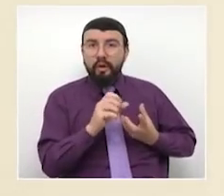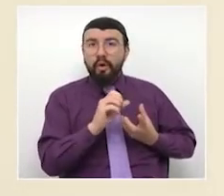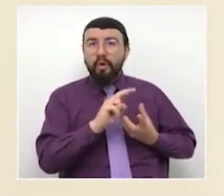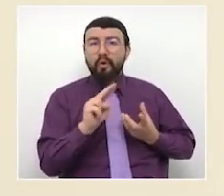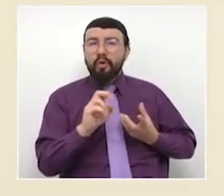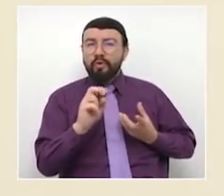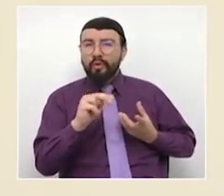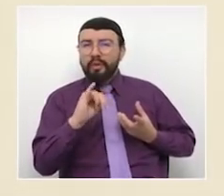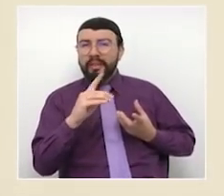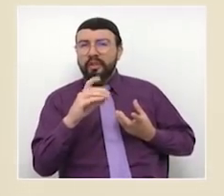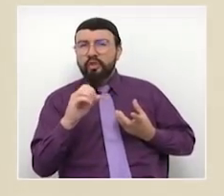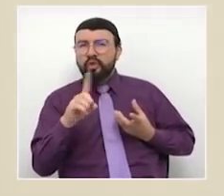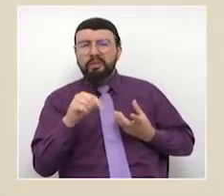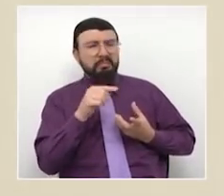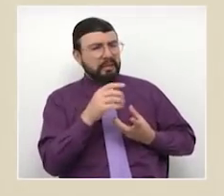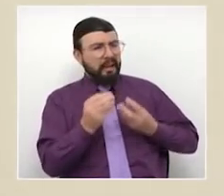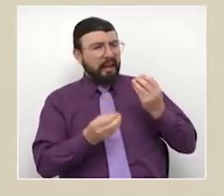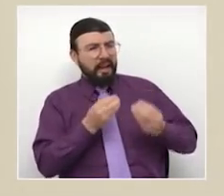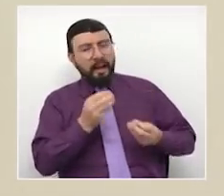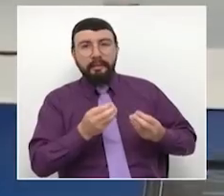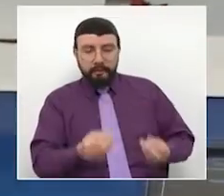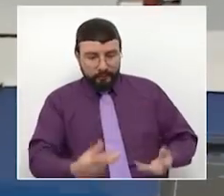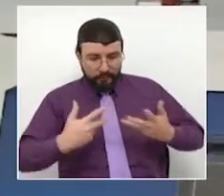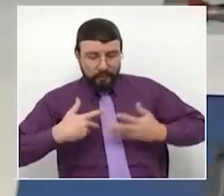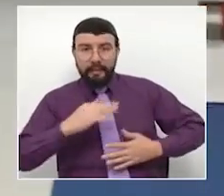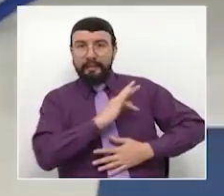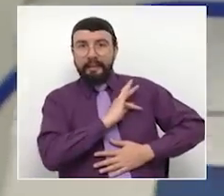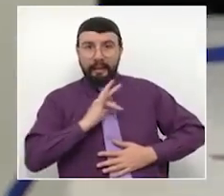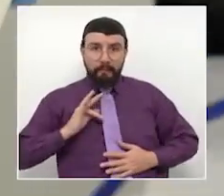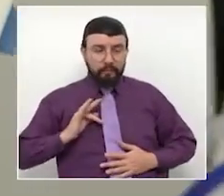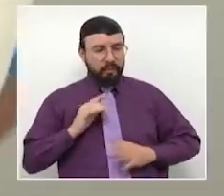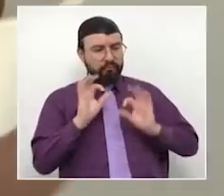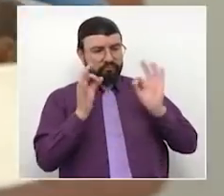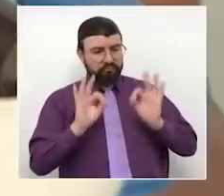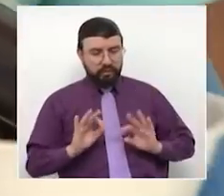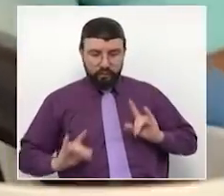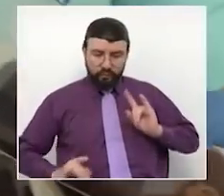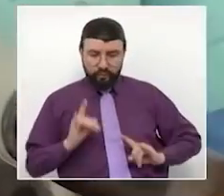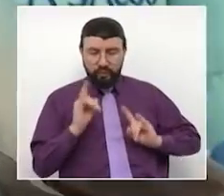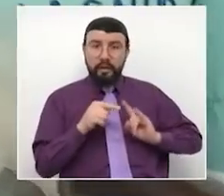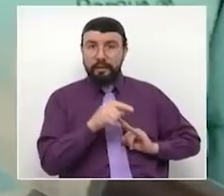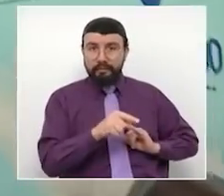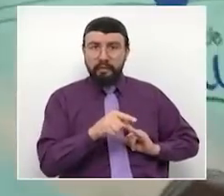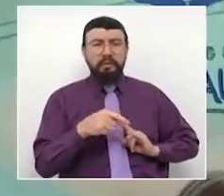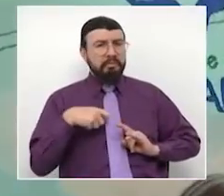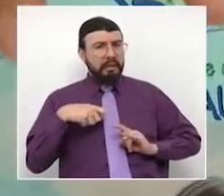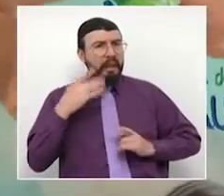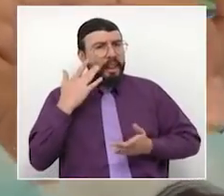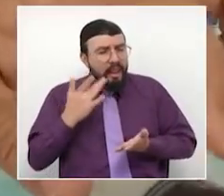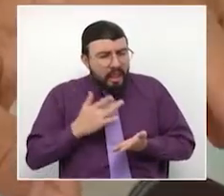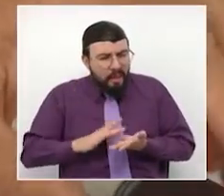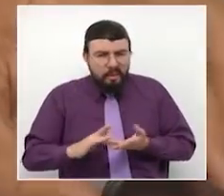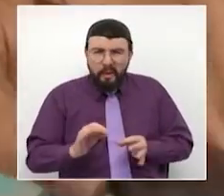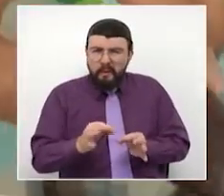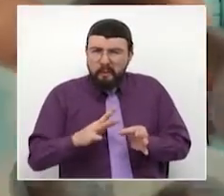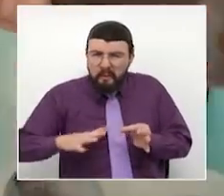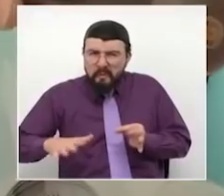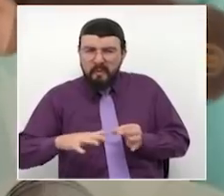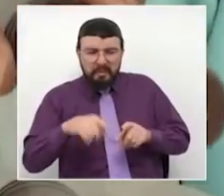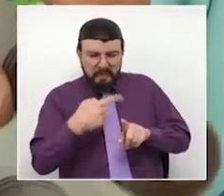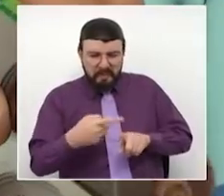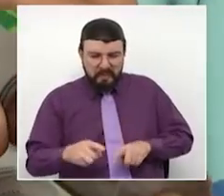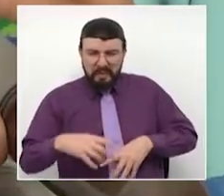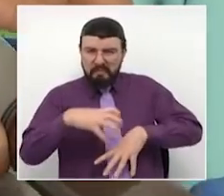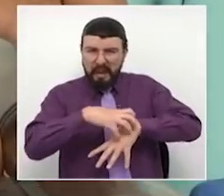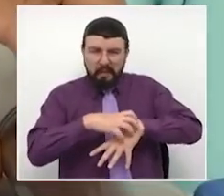ozónidos, responsables de los efectos terapéuticos y biológicos del ozono. Tiene acción bactericida, viricida y fungicida.